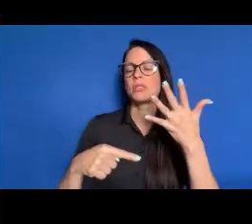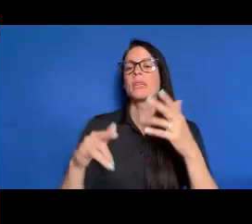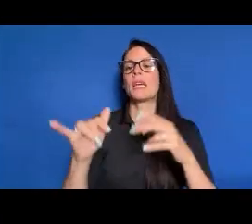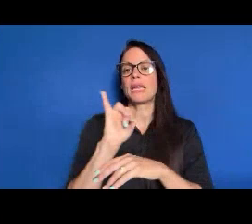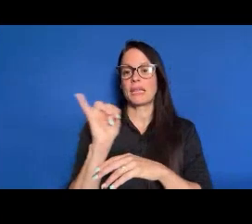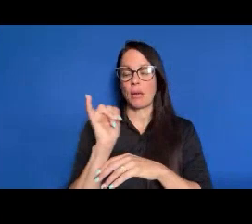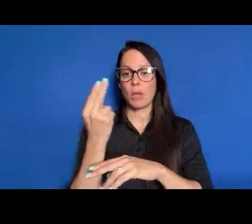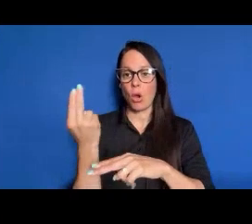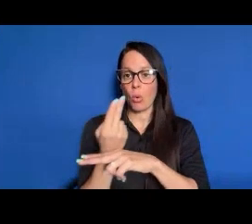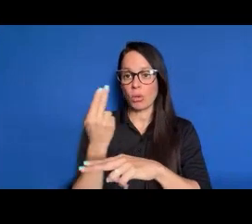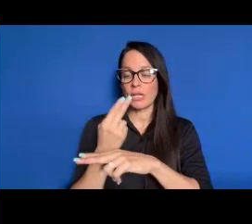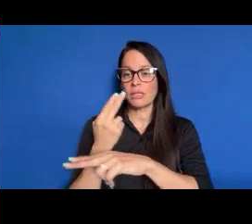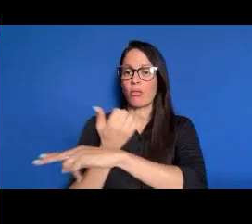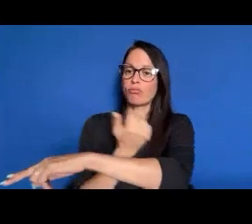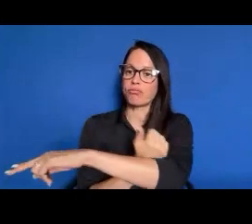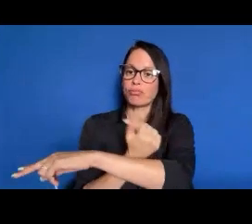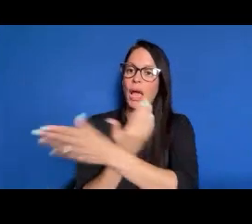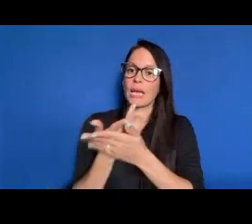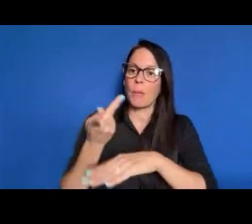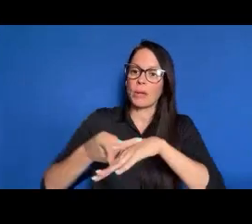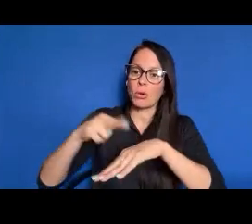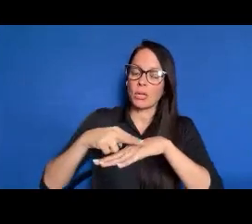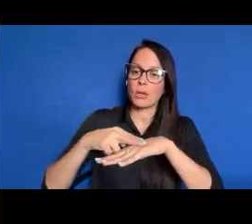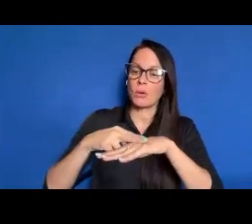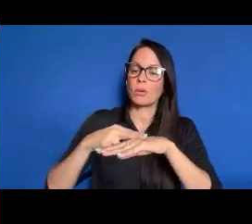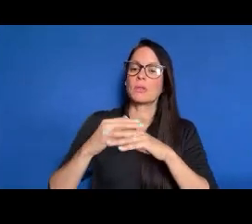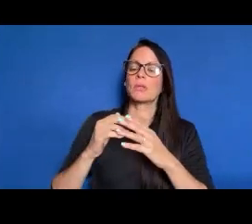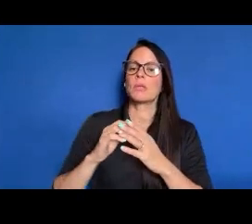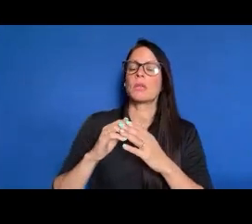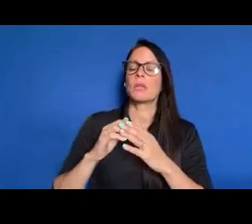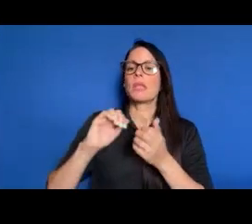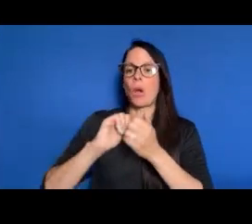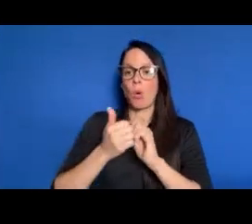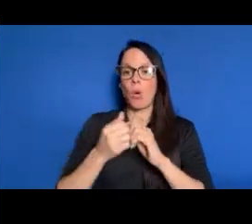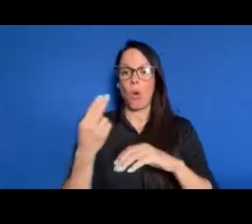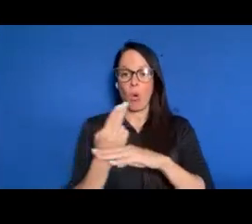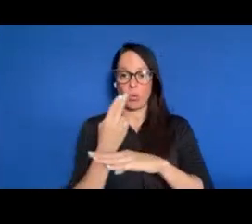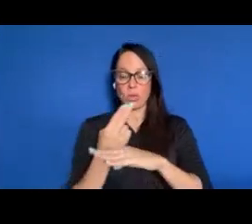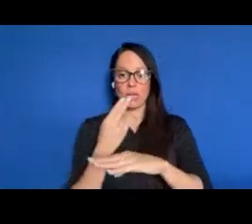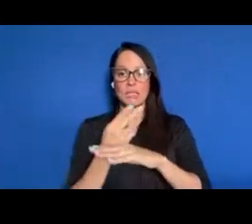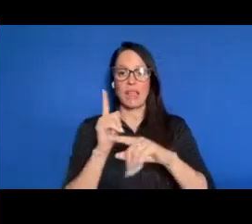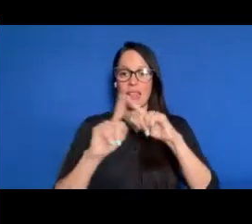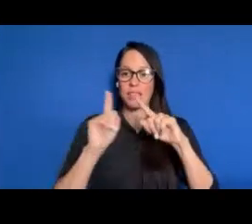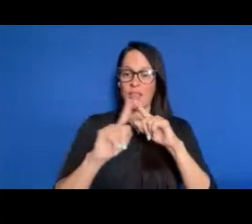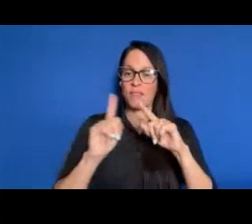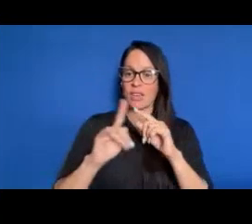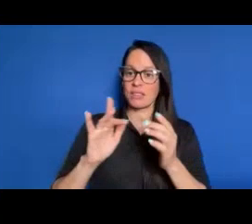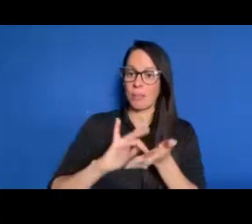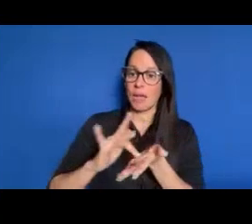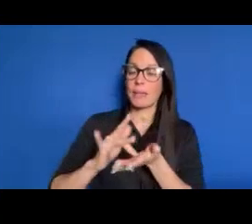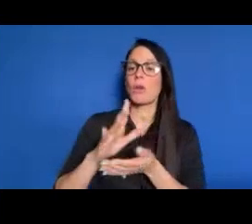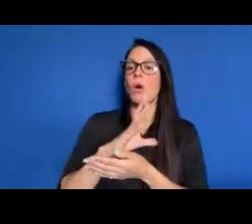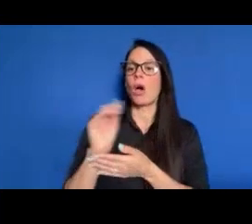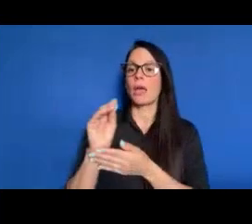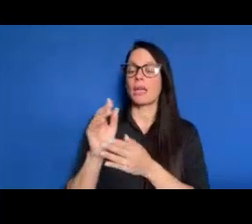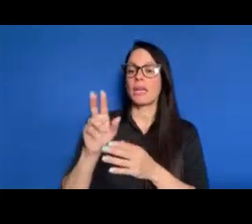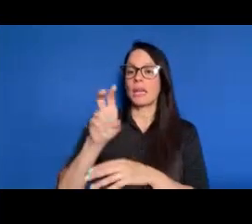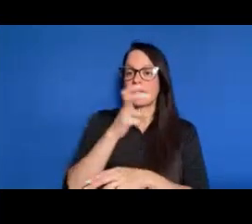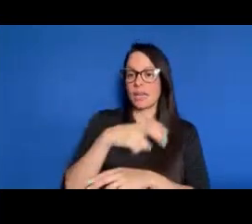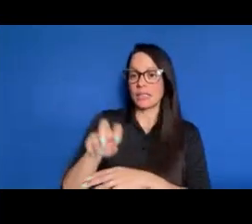Rico, patrón de uso de sustancias o un perfil de patrón de uso de sustancias, y transición e incidencia de